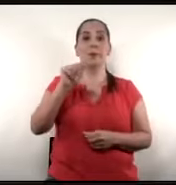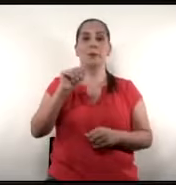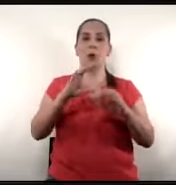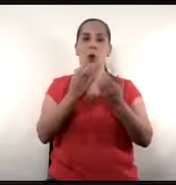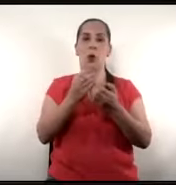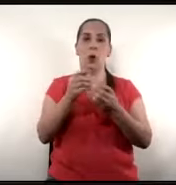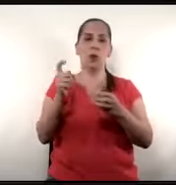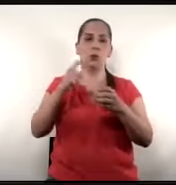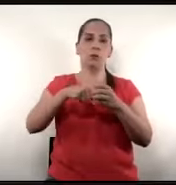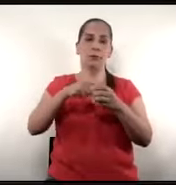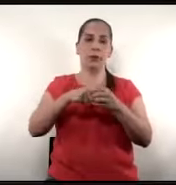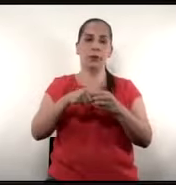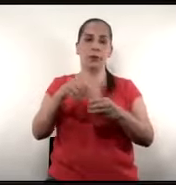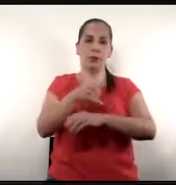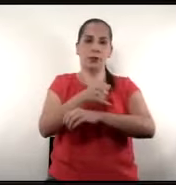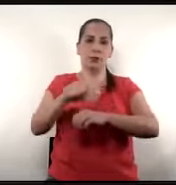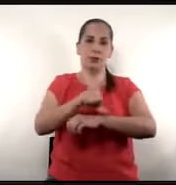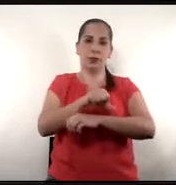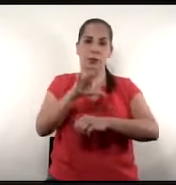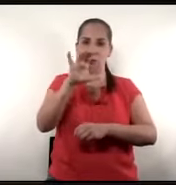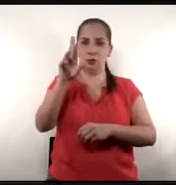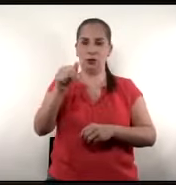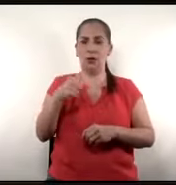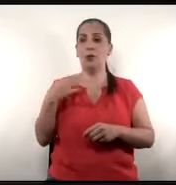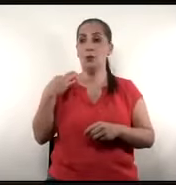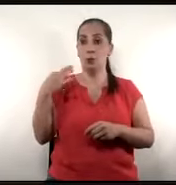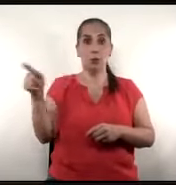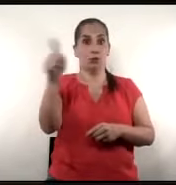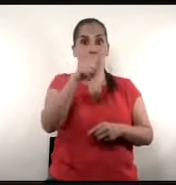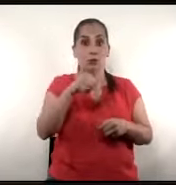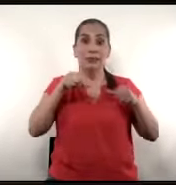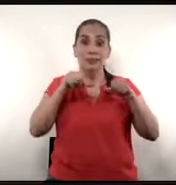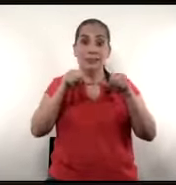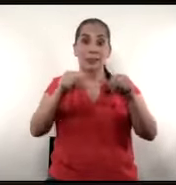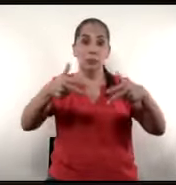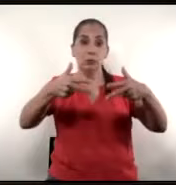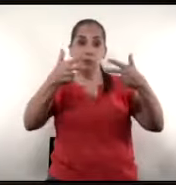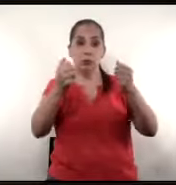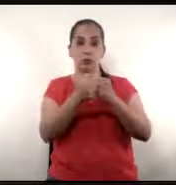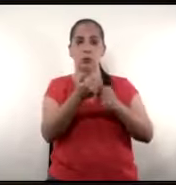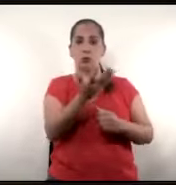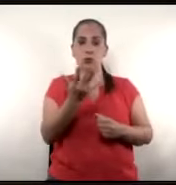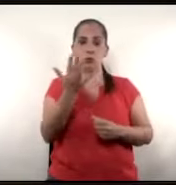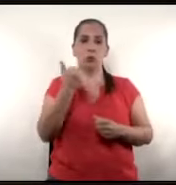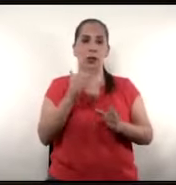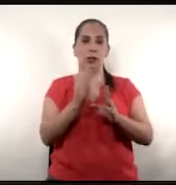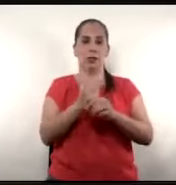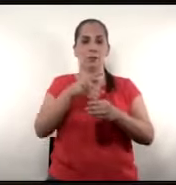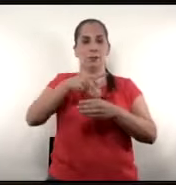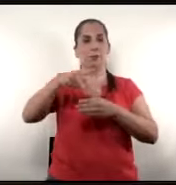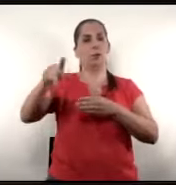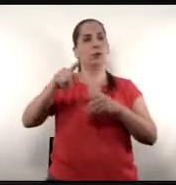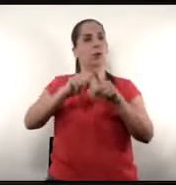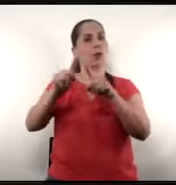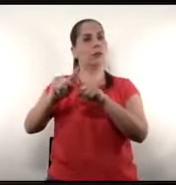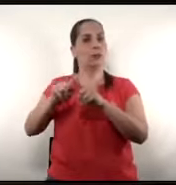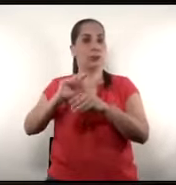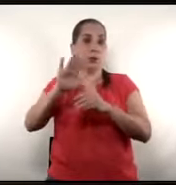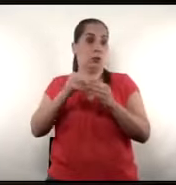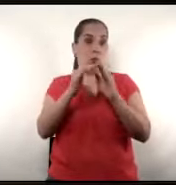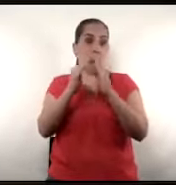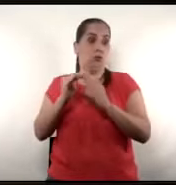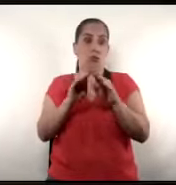Rica, les invito a seguir estos espacios creados para que nuestros profesionales y, por supuesto, la población